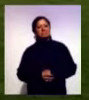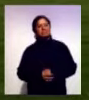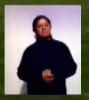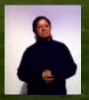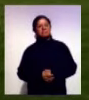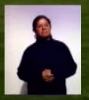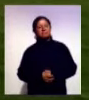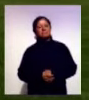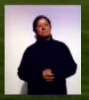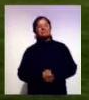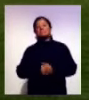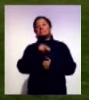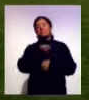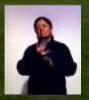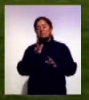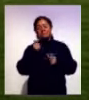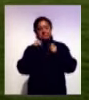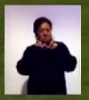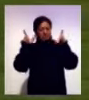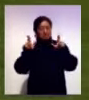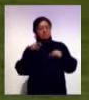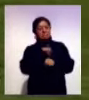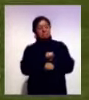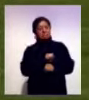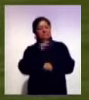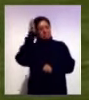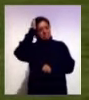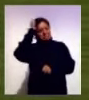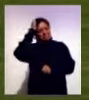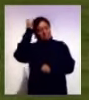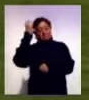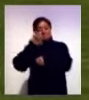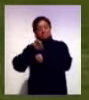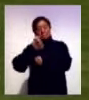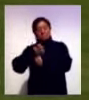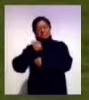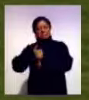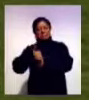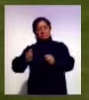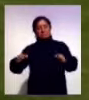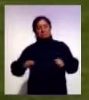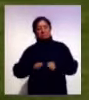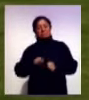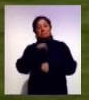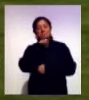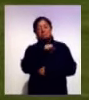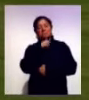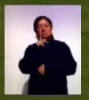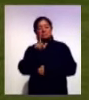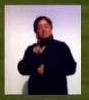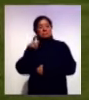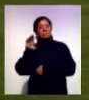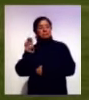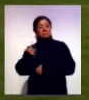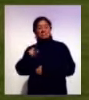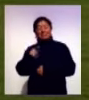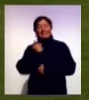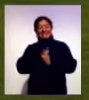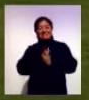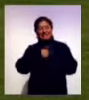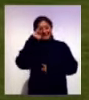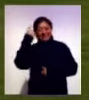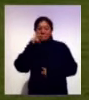Los Nahuales se alistan para el duelo ante el sublíder de la tabla general de la cuarta Premier, Sefor Lobos Buap. No será partido fácil debido a que los